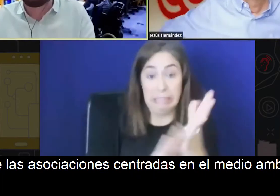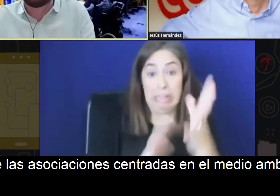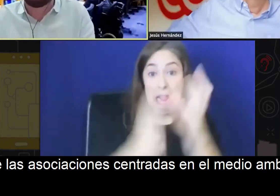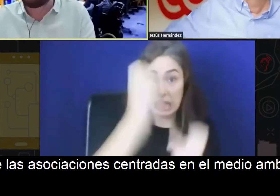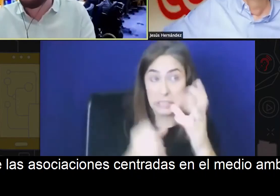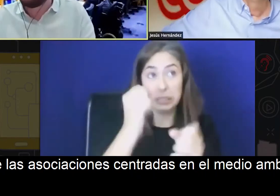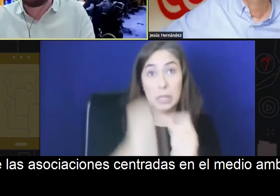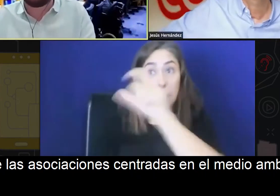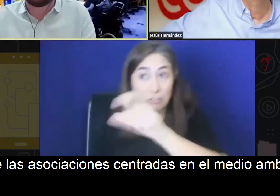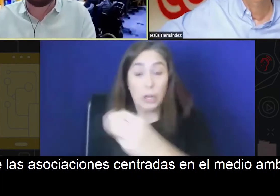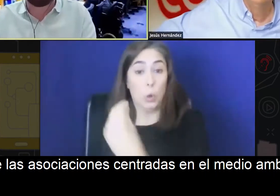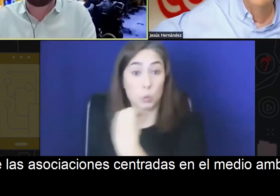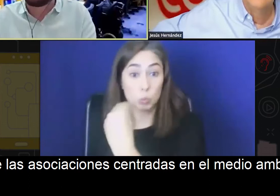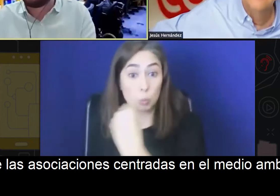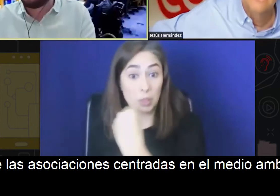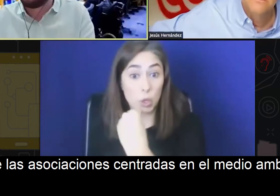las asociaciones